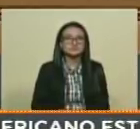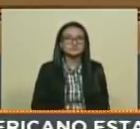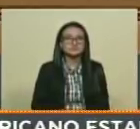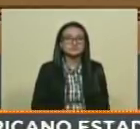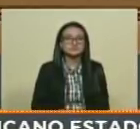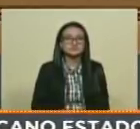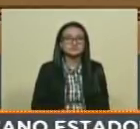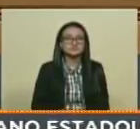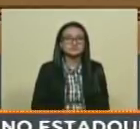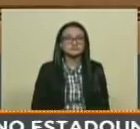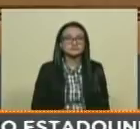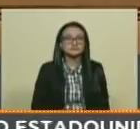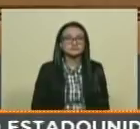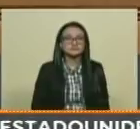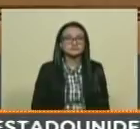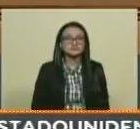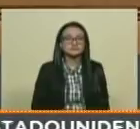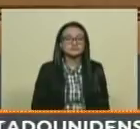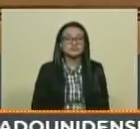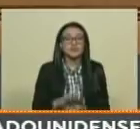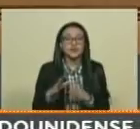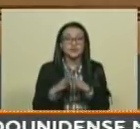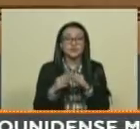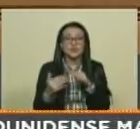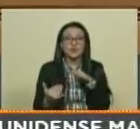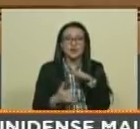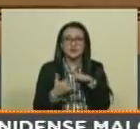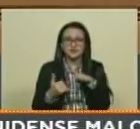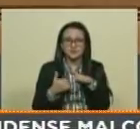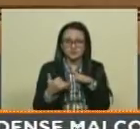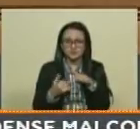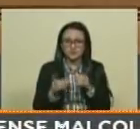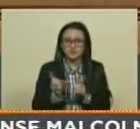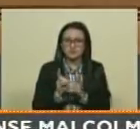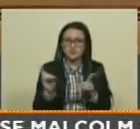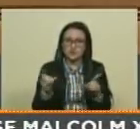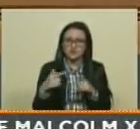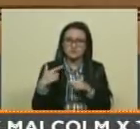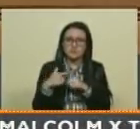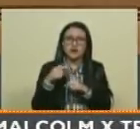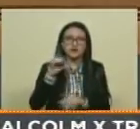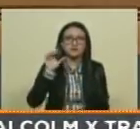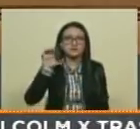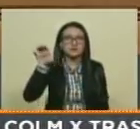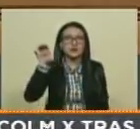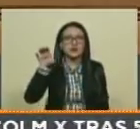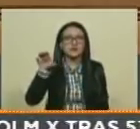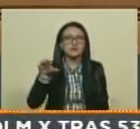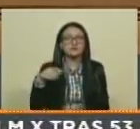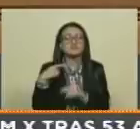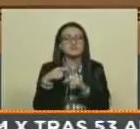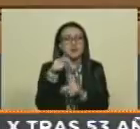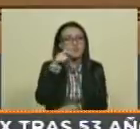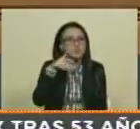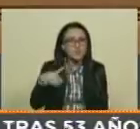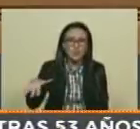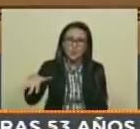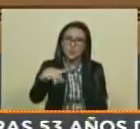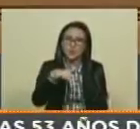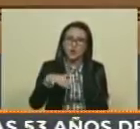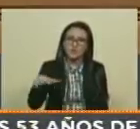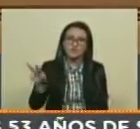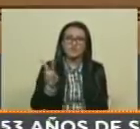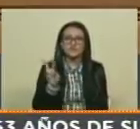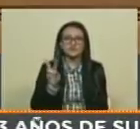pero en todo caso las instituciones democráticas venezolanas, el Estado venezolano, el pueblo de Venezuela, la